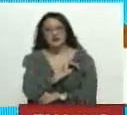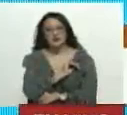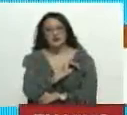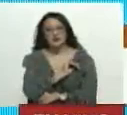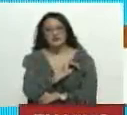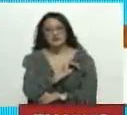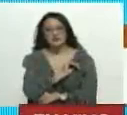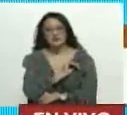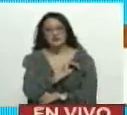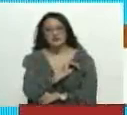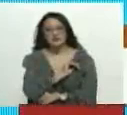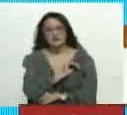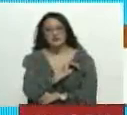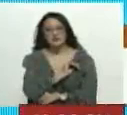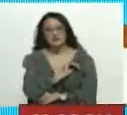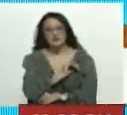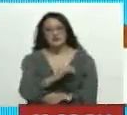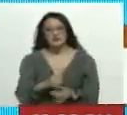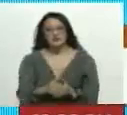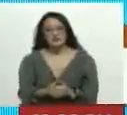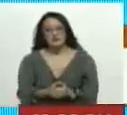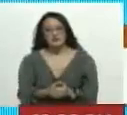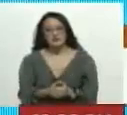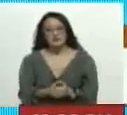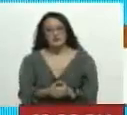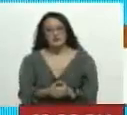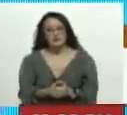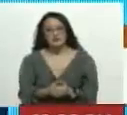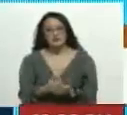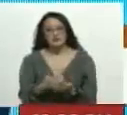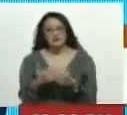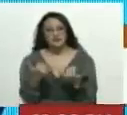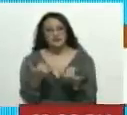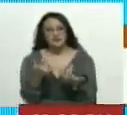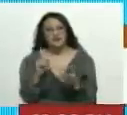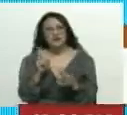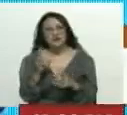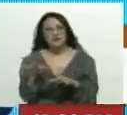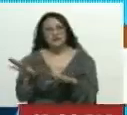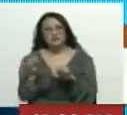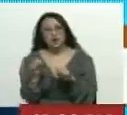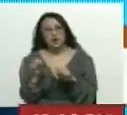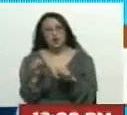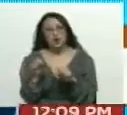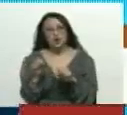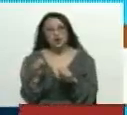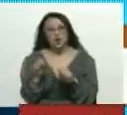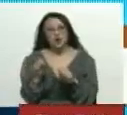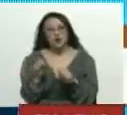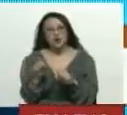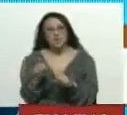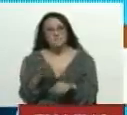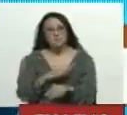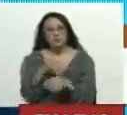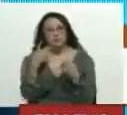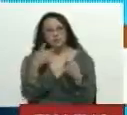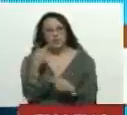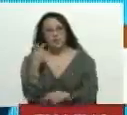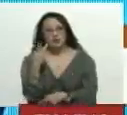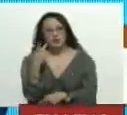el estatismo no cayó en él él dijo hay que tomar el poder político del estado y desde el estado